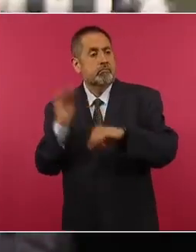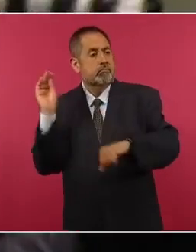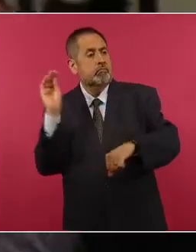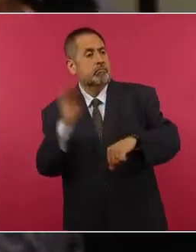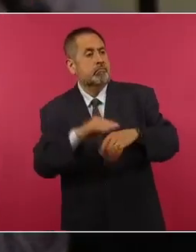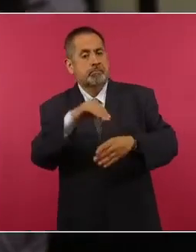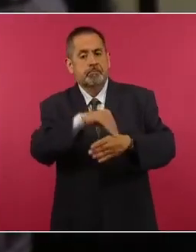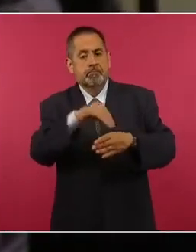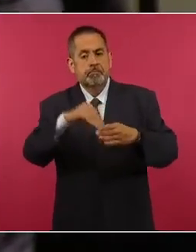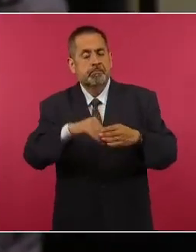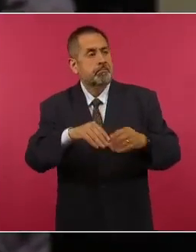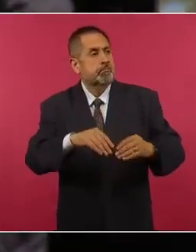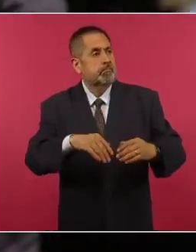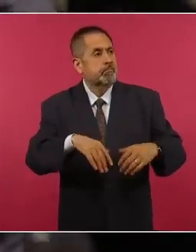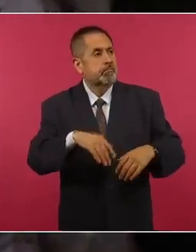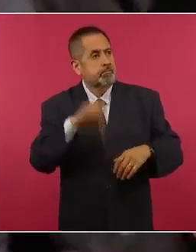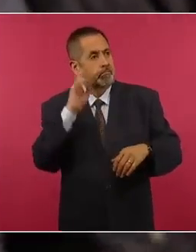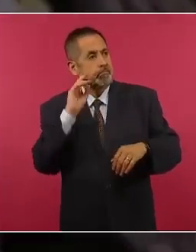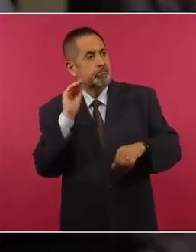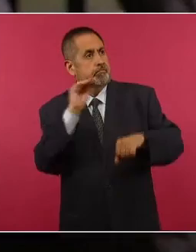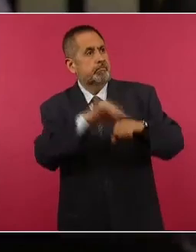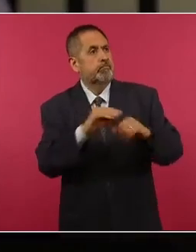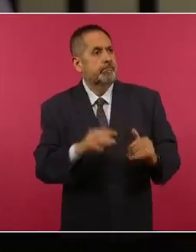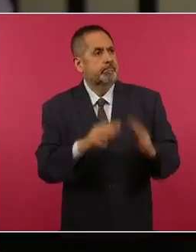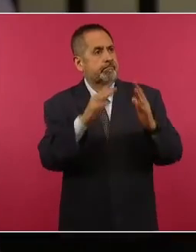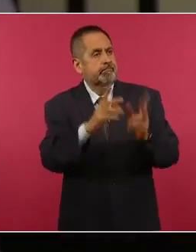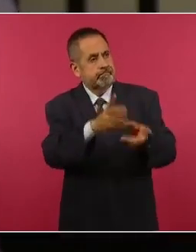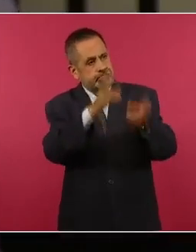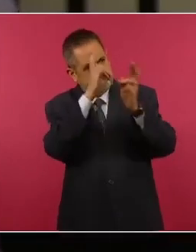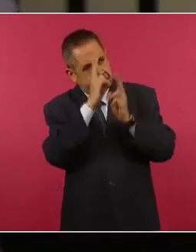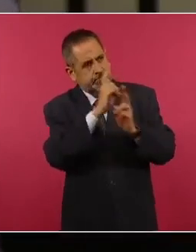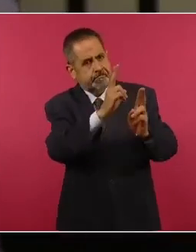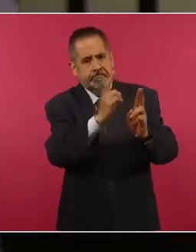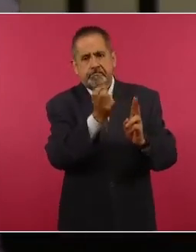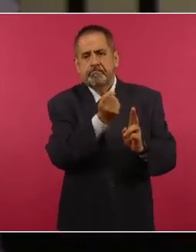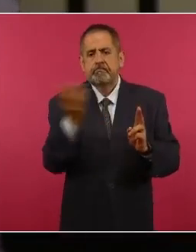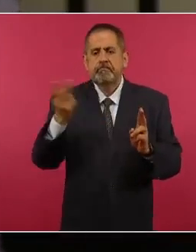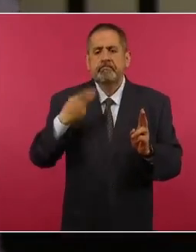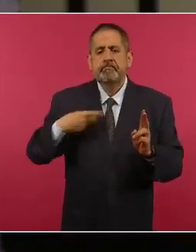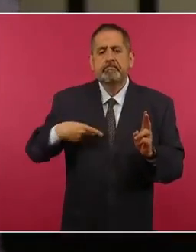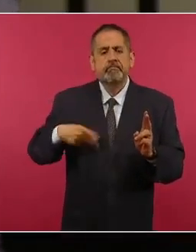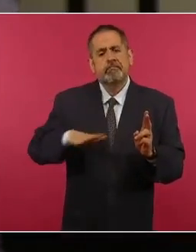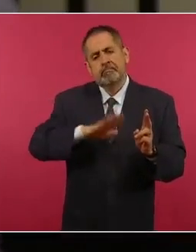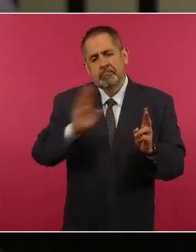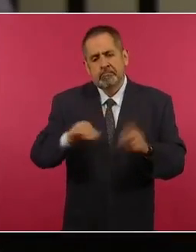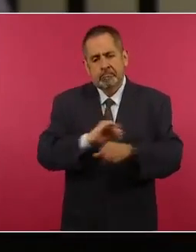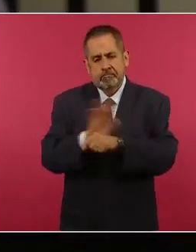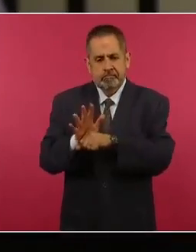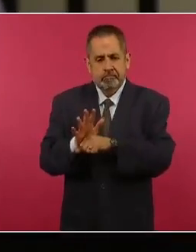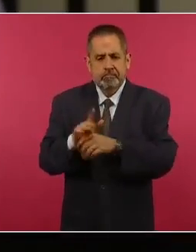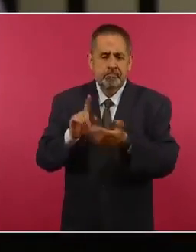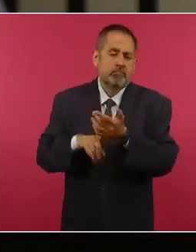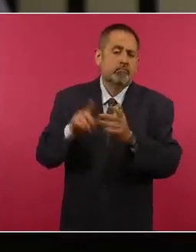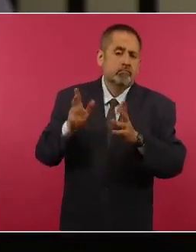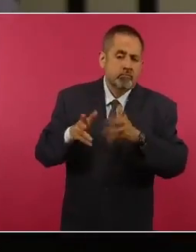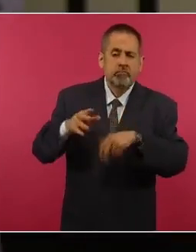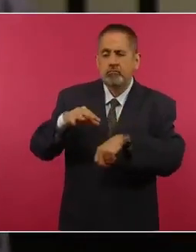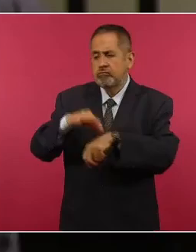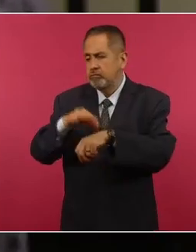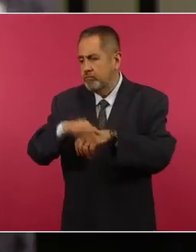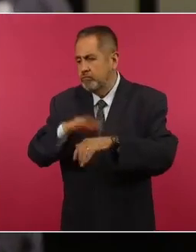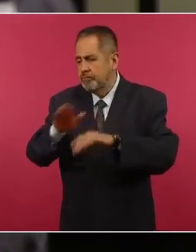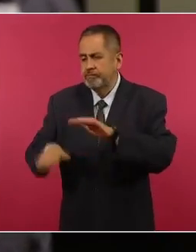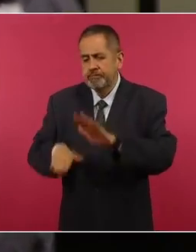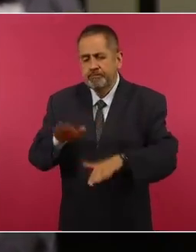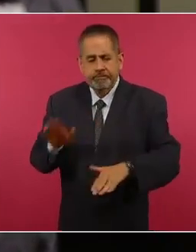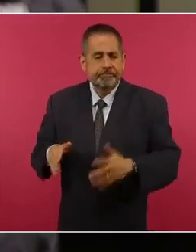las personas que habían muerto, que habían dado su vida también por COVID, a todos los médicos